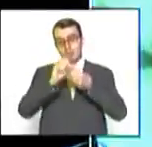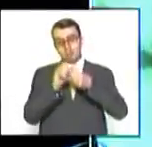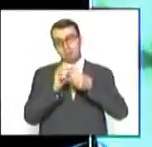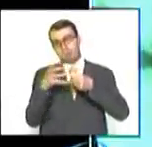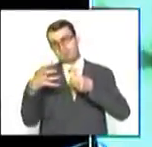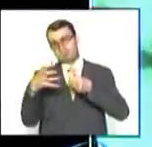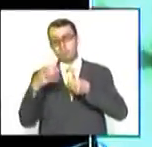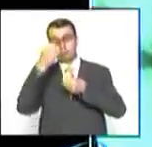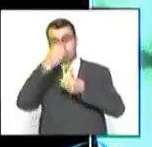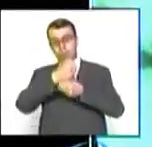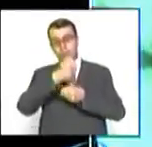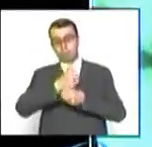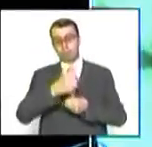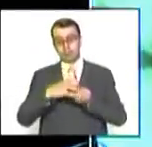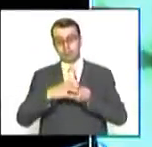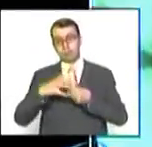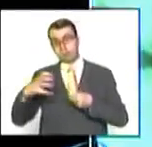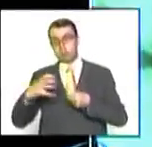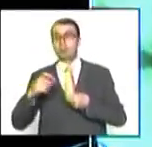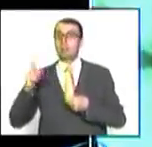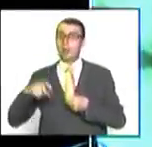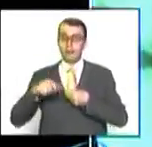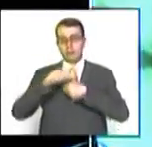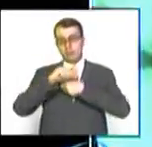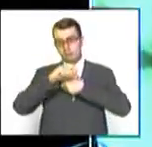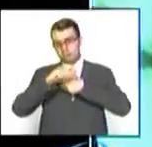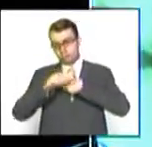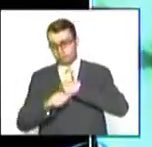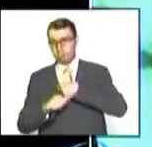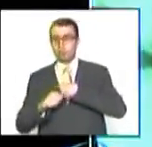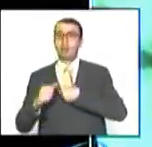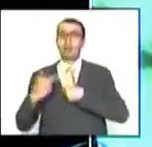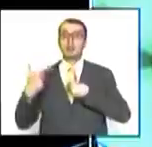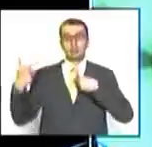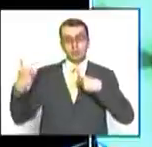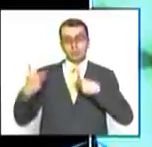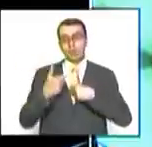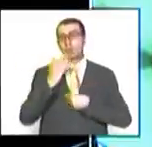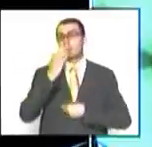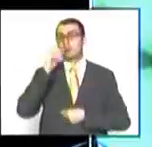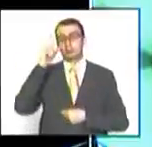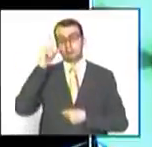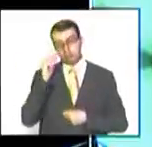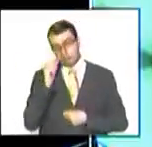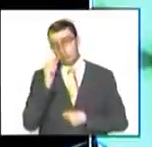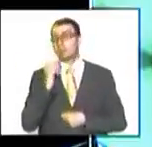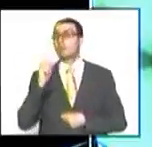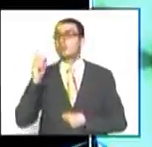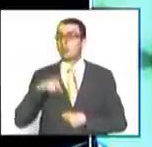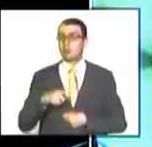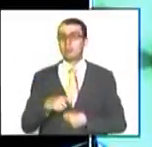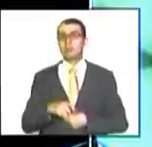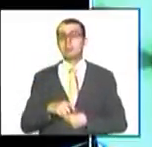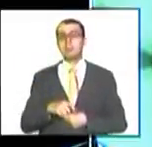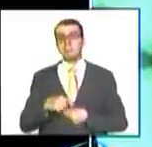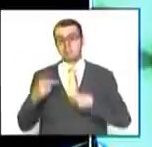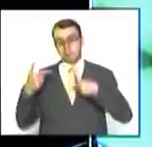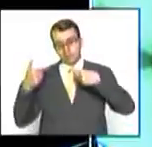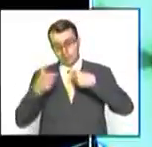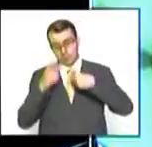esto se tiene que tratar en un quirófano con anestesia general o con anestesia